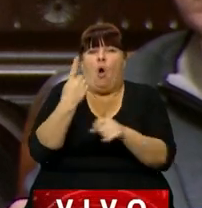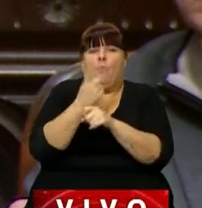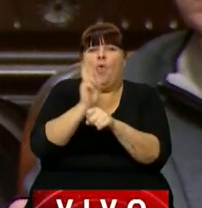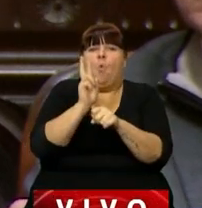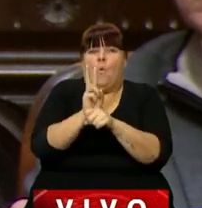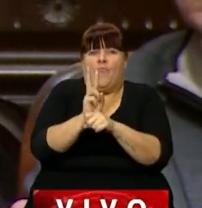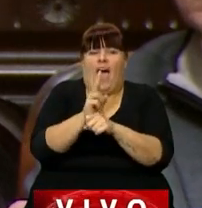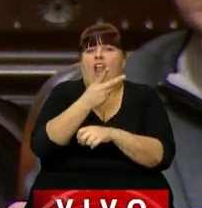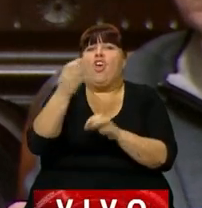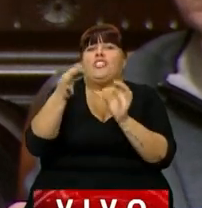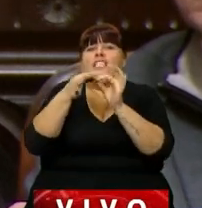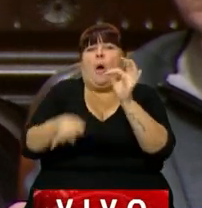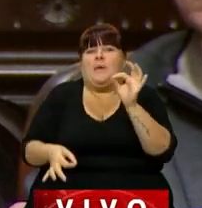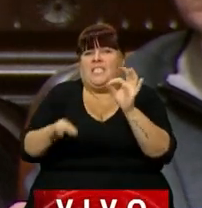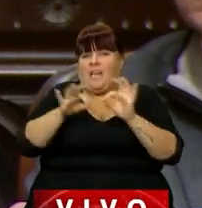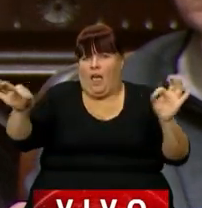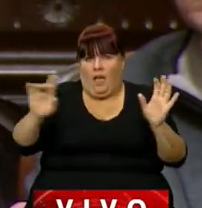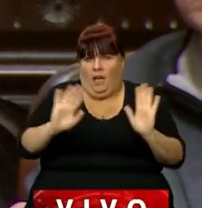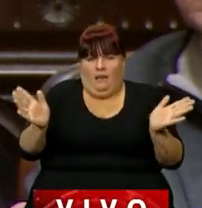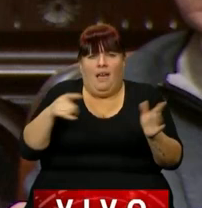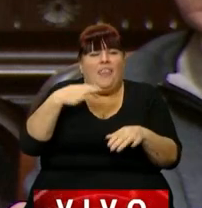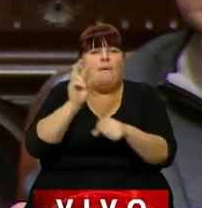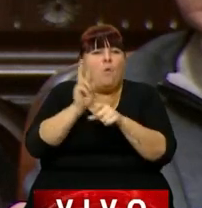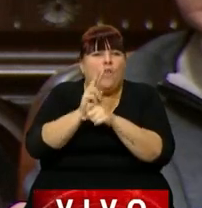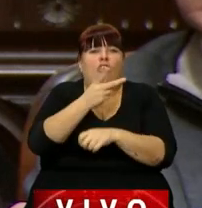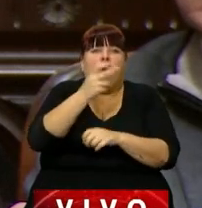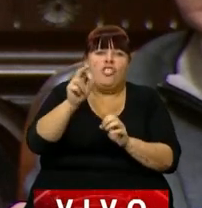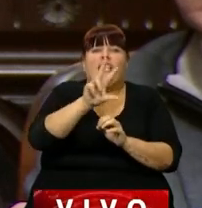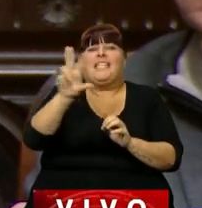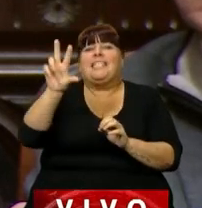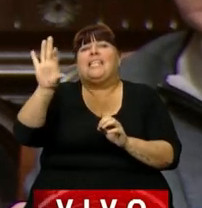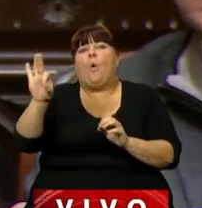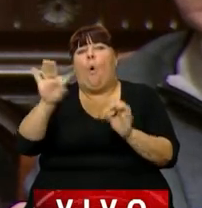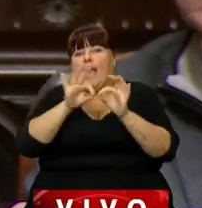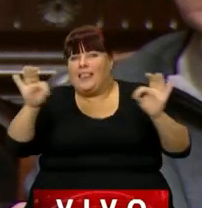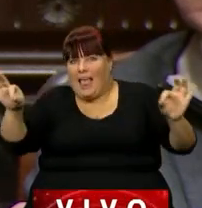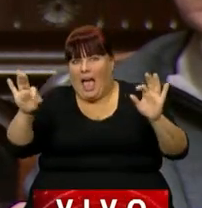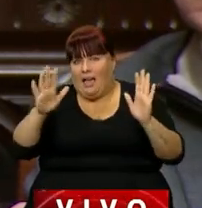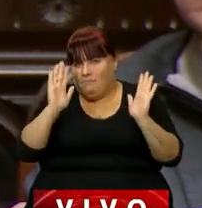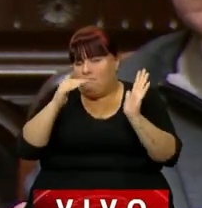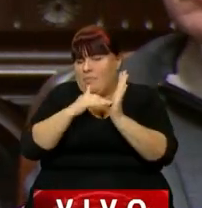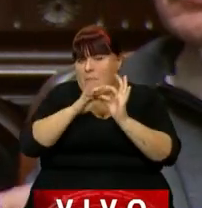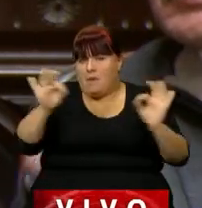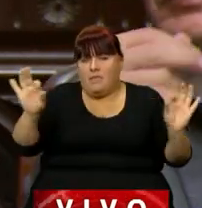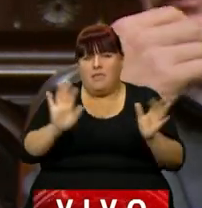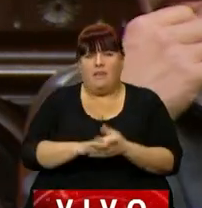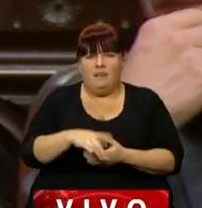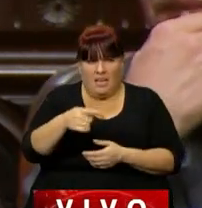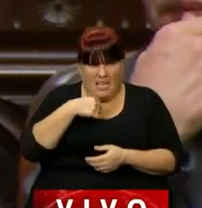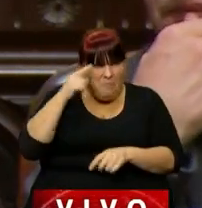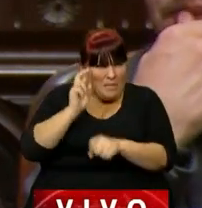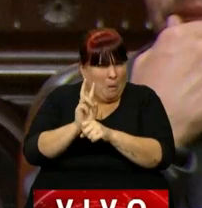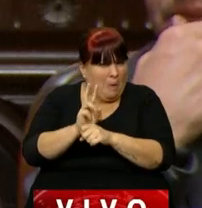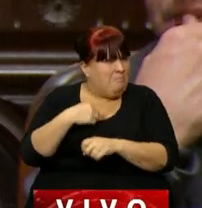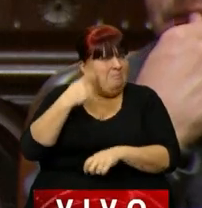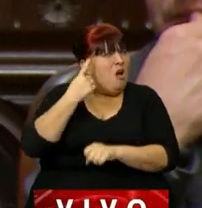bien hasta las 200 millas. Esto tenemos que cuidar entre las 200 y las 350 millas, donde va la extensión de esto. ¿Usted cree que vamos a cuidar? No sé